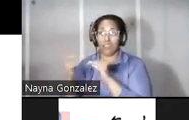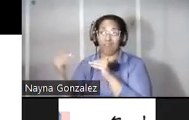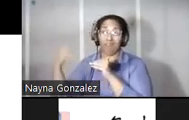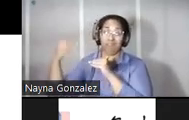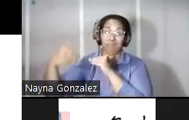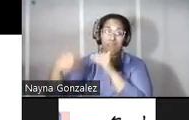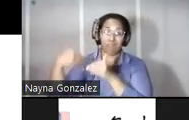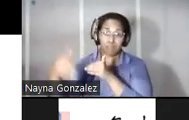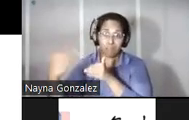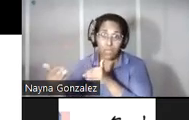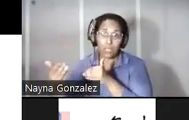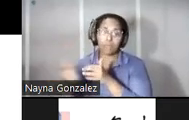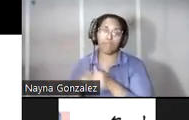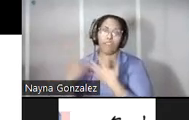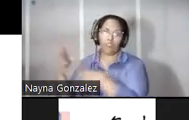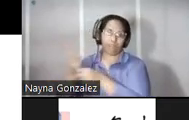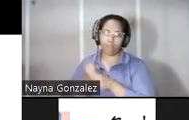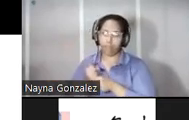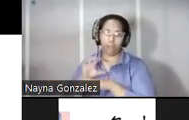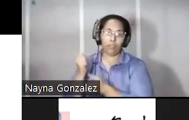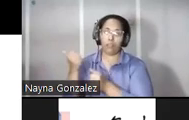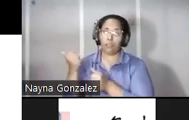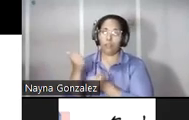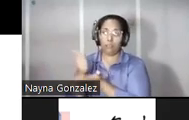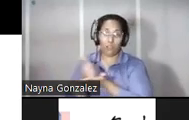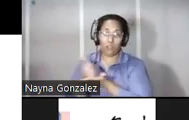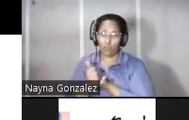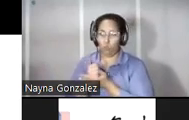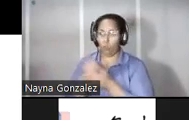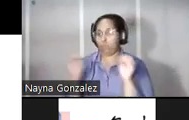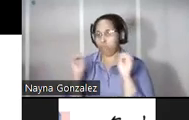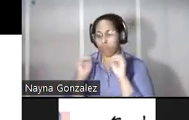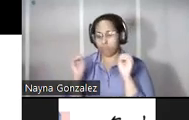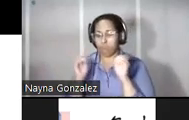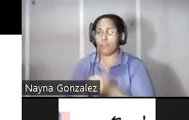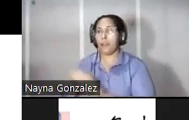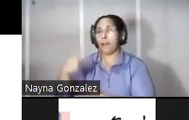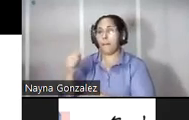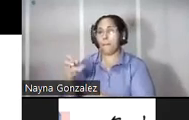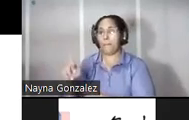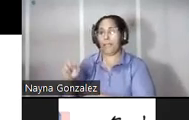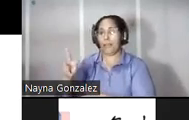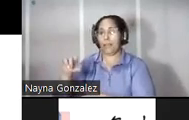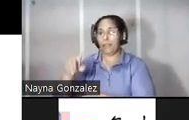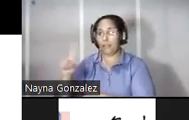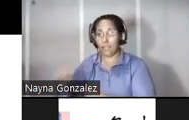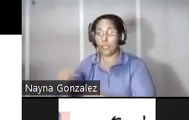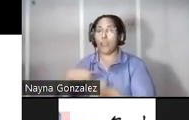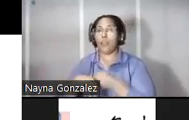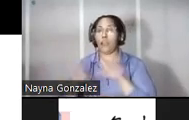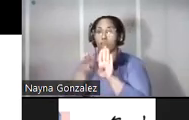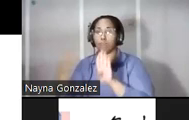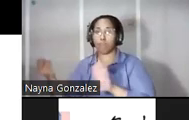más que no recibían ayuda. El doctor Meléndez, de la Beneficencia Municipal de Puerta de Tierra,